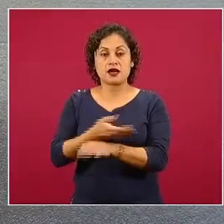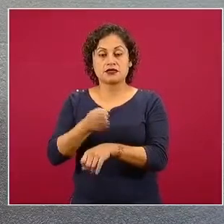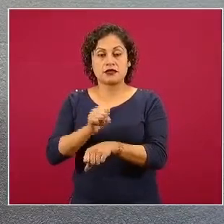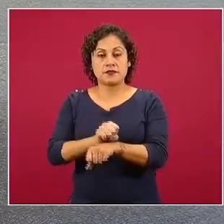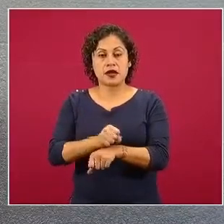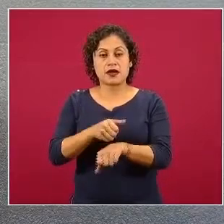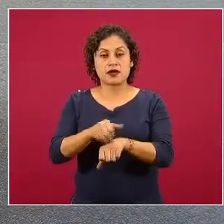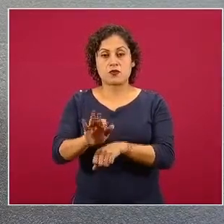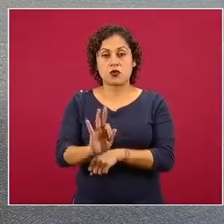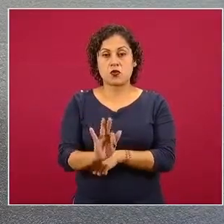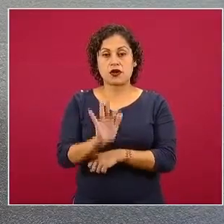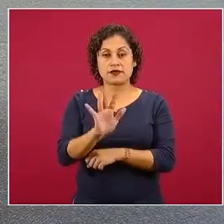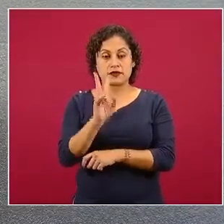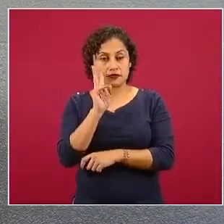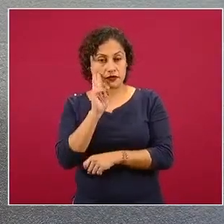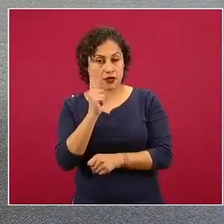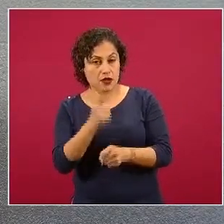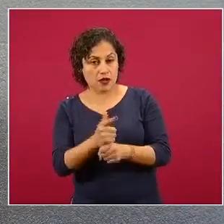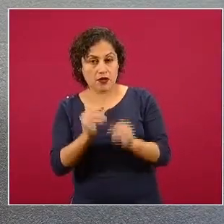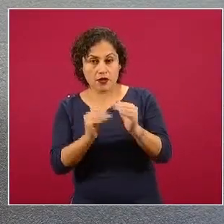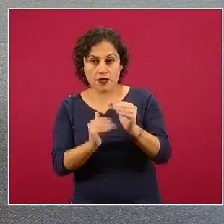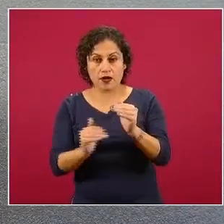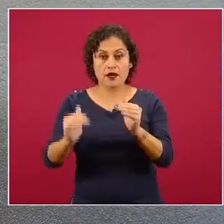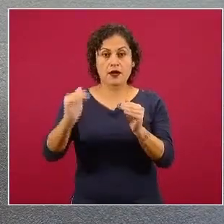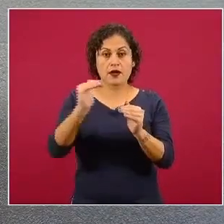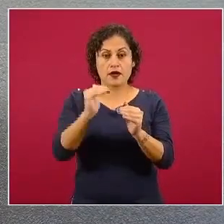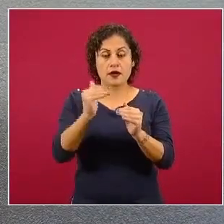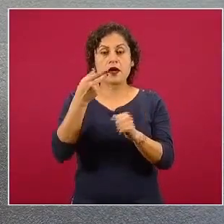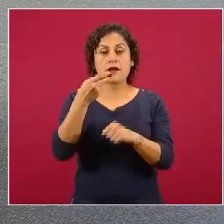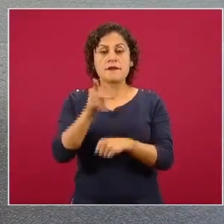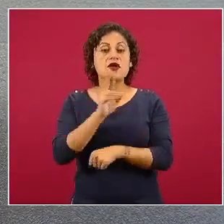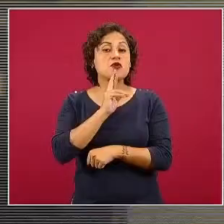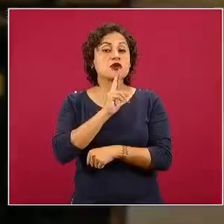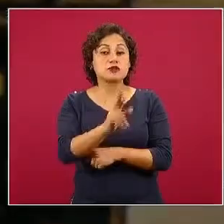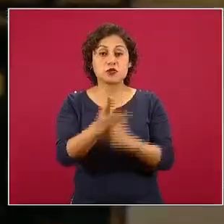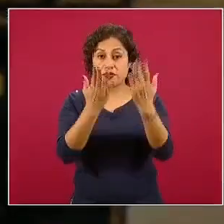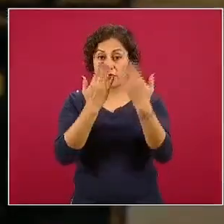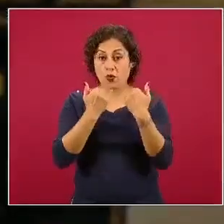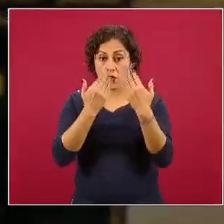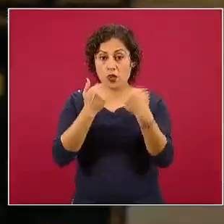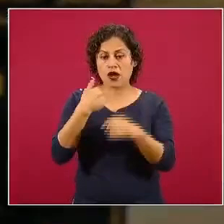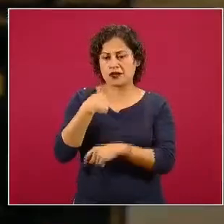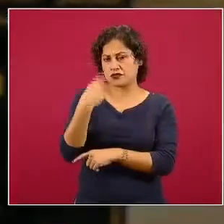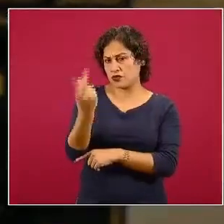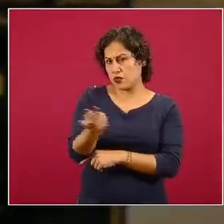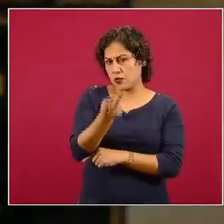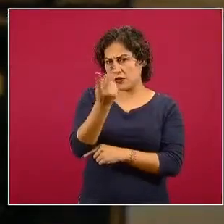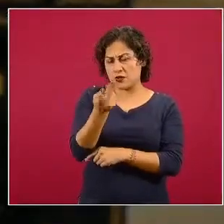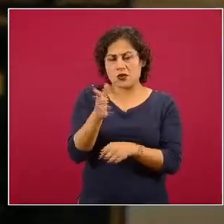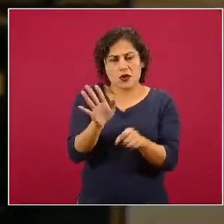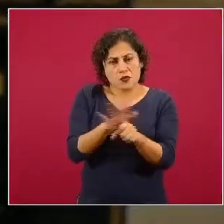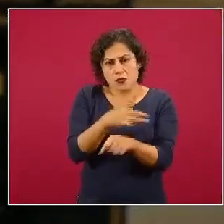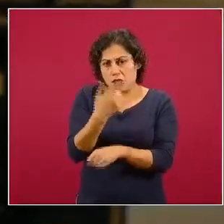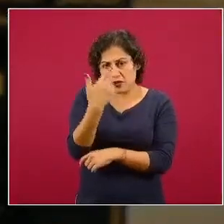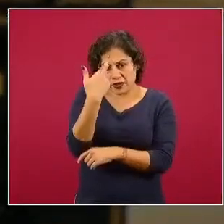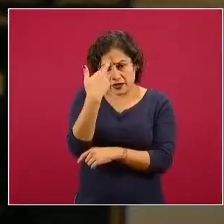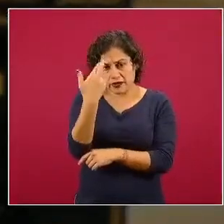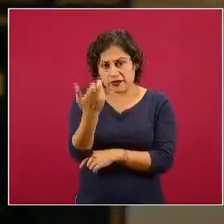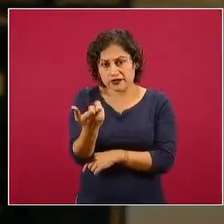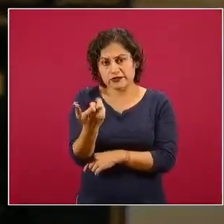aumento de casos sospechosos sin posibilidad de resultado. Yo le preguntaría, ¿a qué se debe esto?